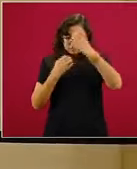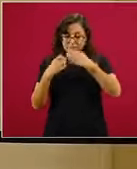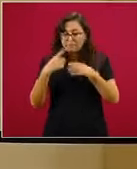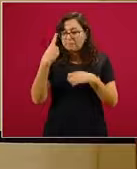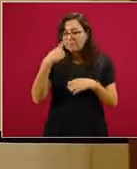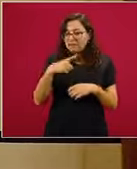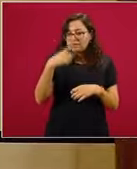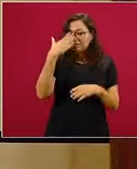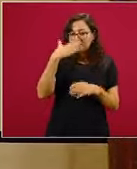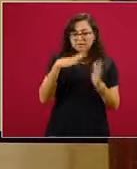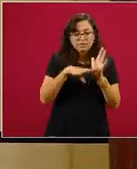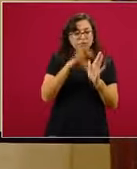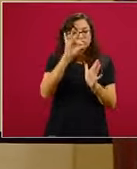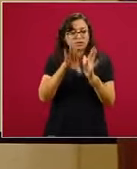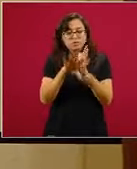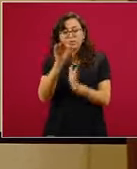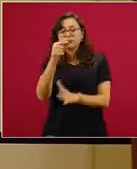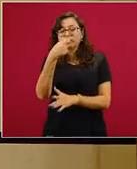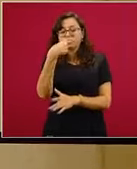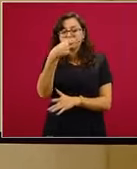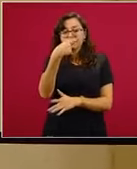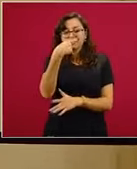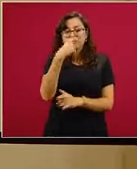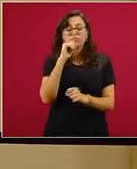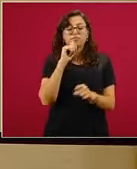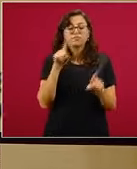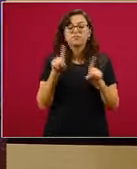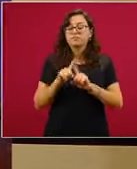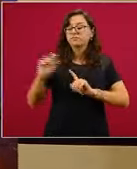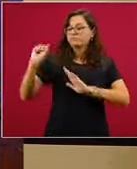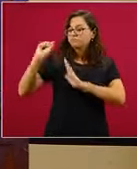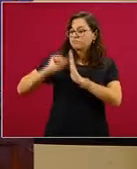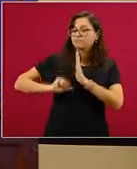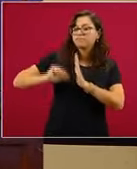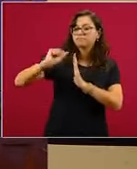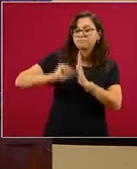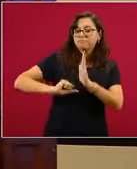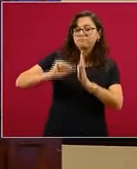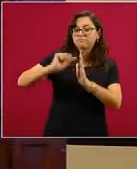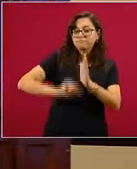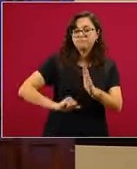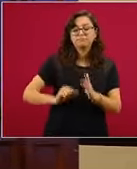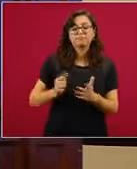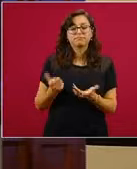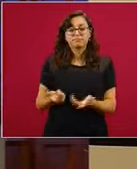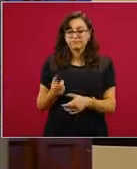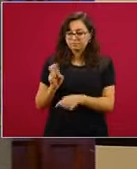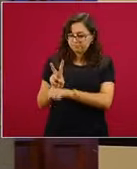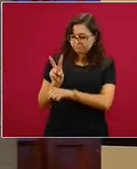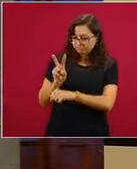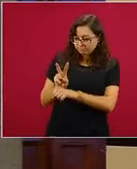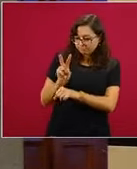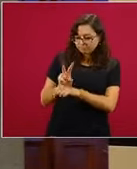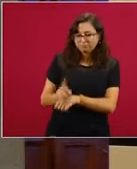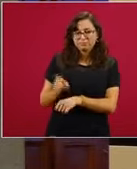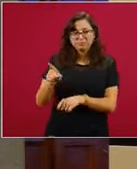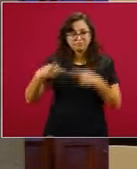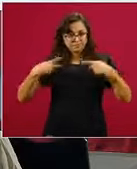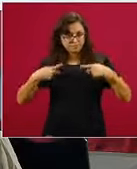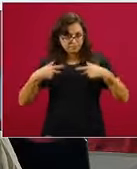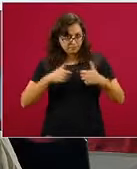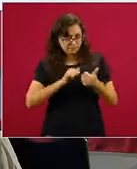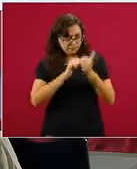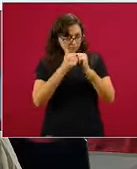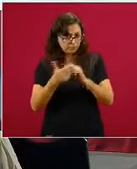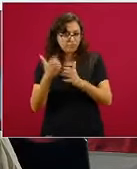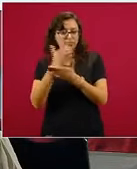control bacteriológico y clínico mensual, que aquí también es súper importante. ¿Cómo vamos a verificar que esa persona está curando?